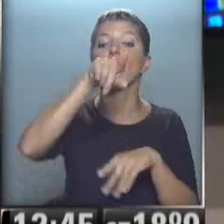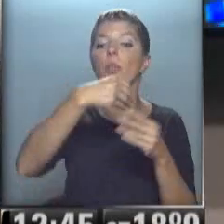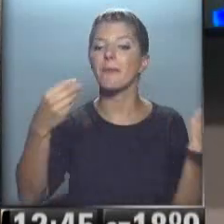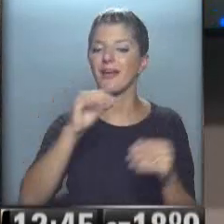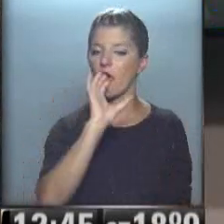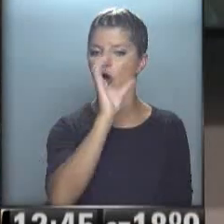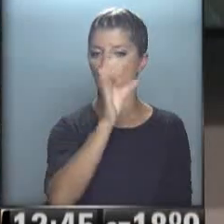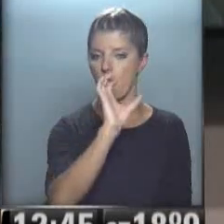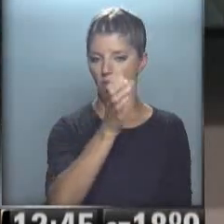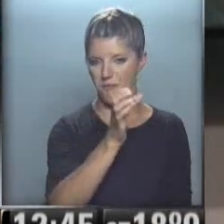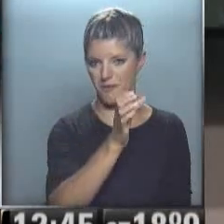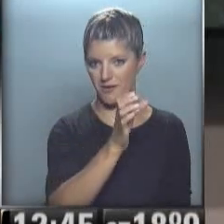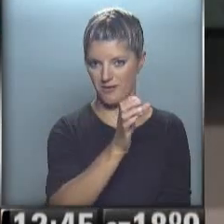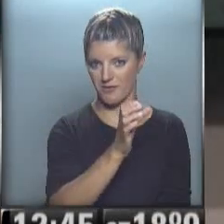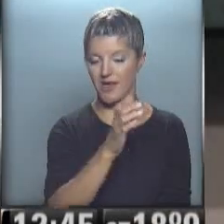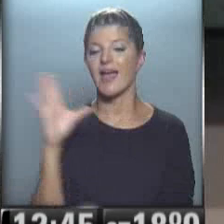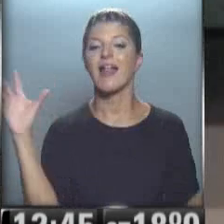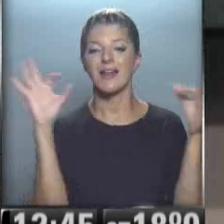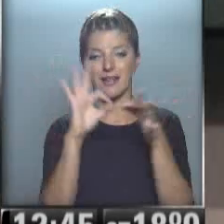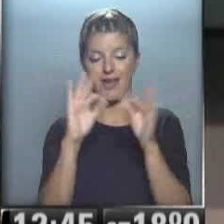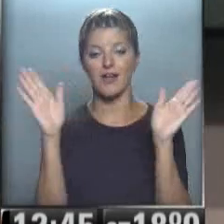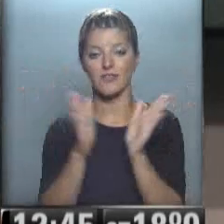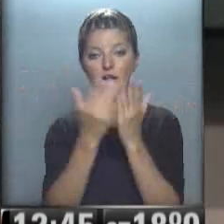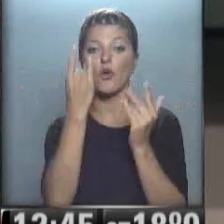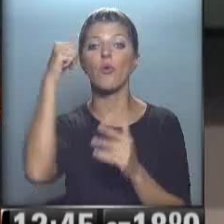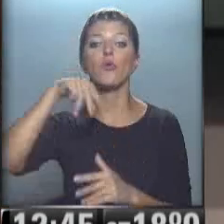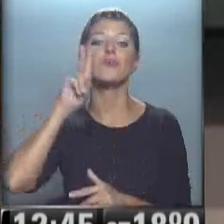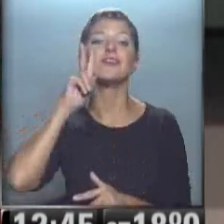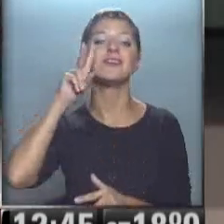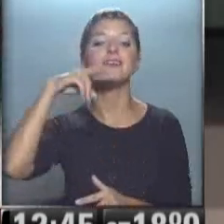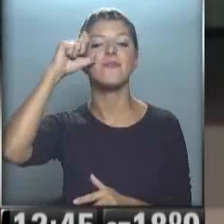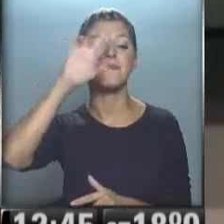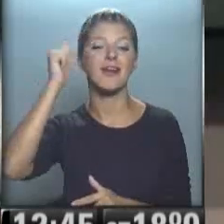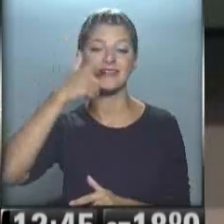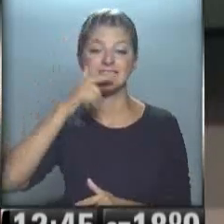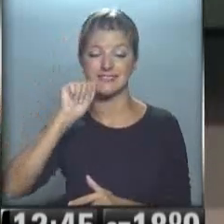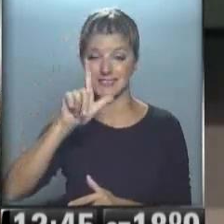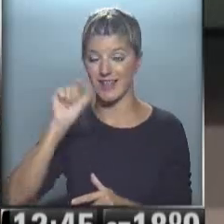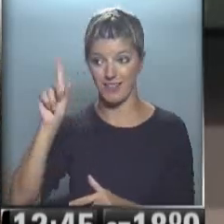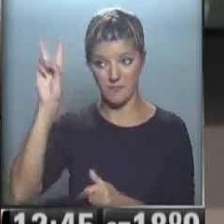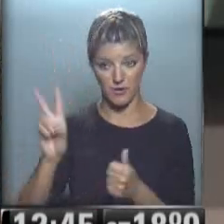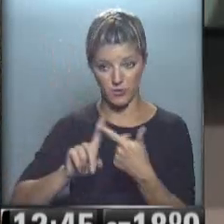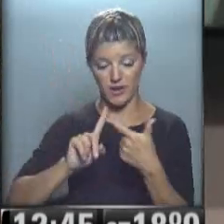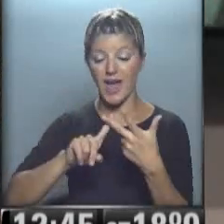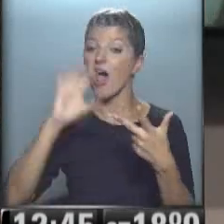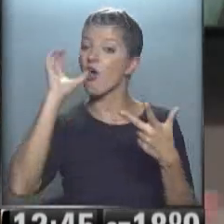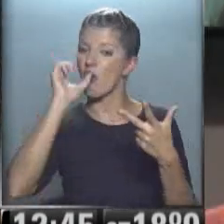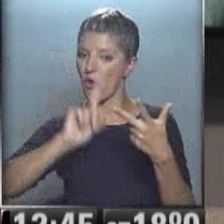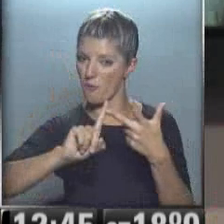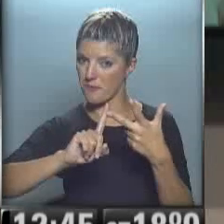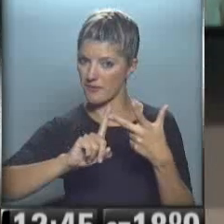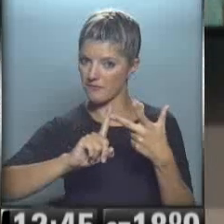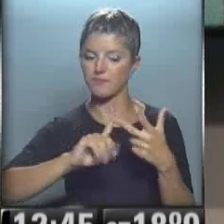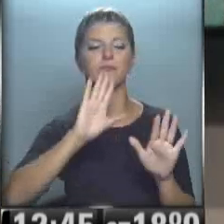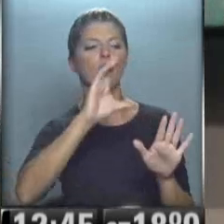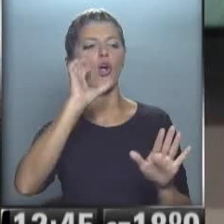sanina en la entrevista ligada al diario Universal de Venezuela el eje central es Colombia and diarios Colombia